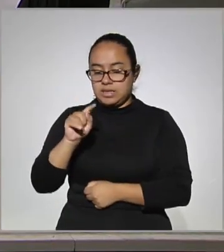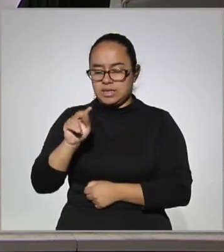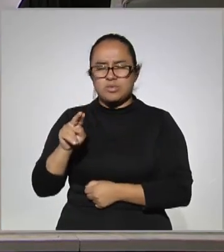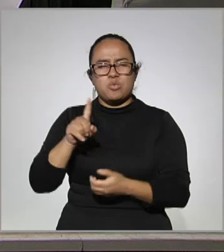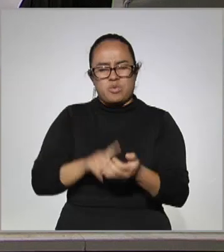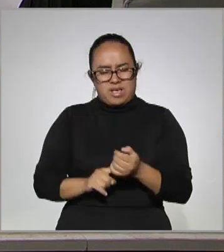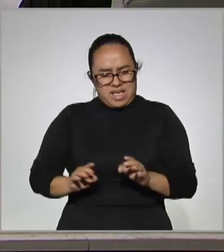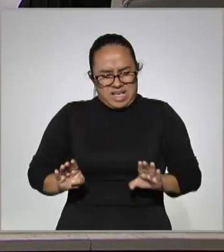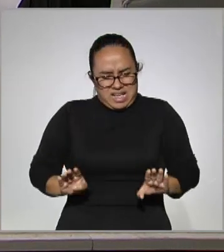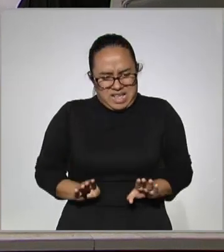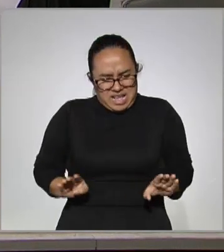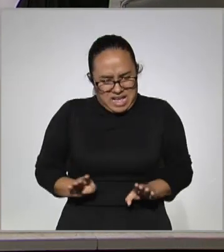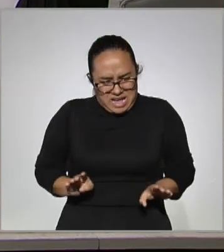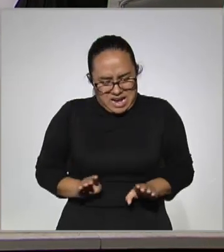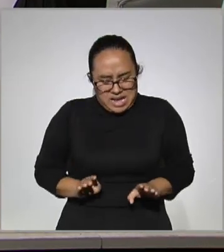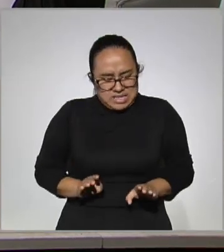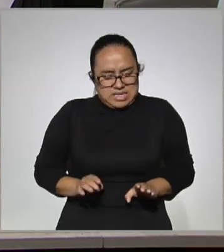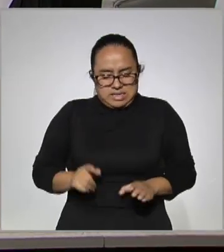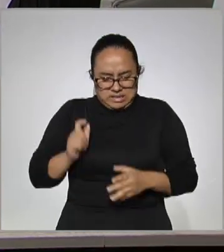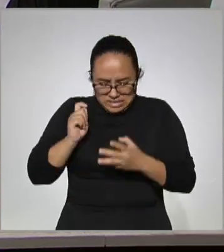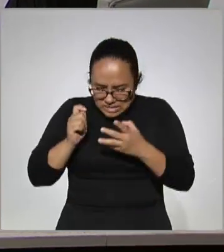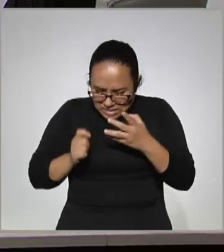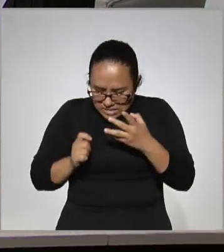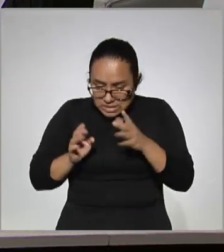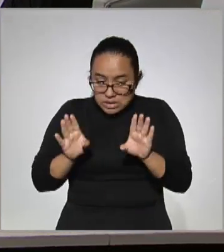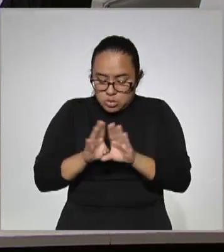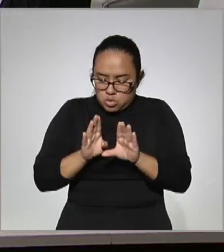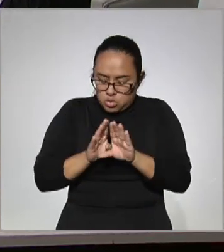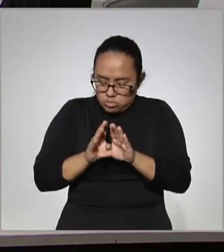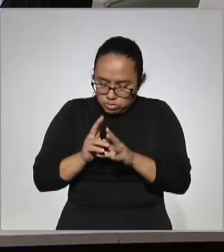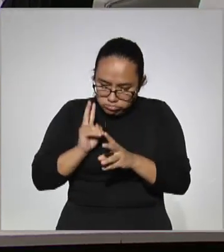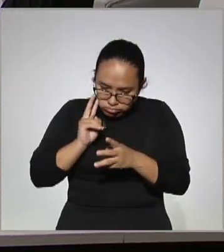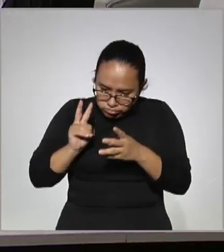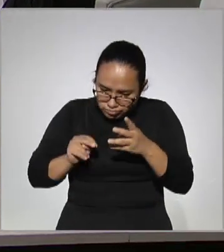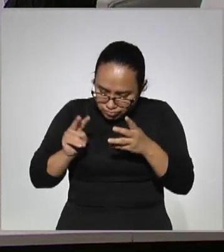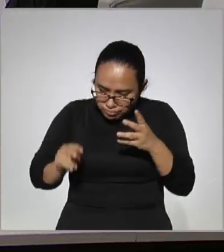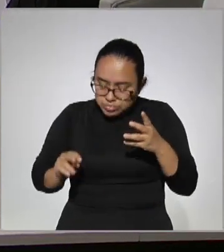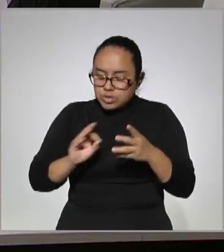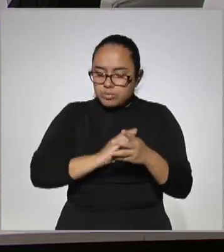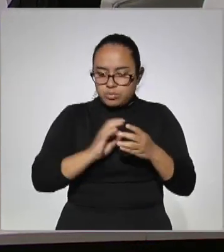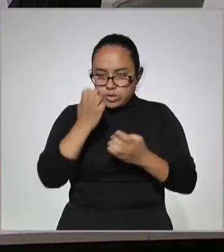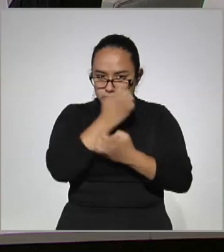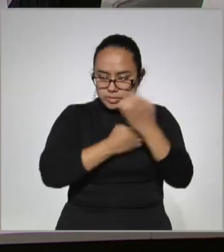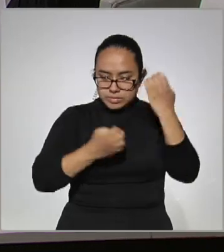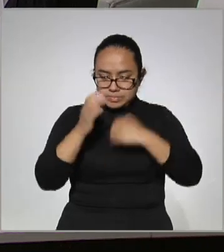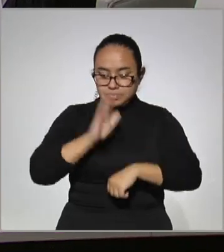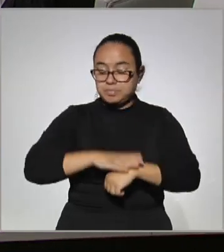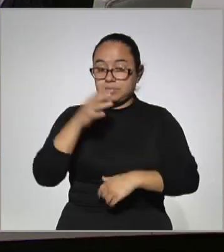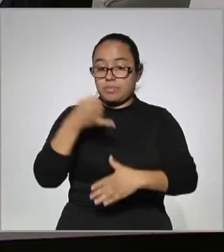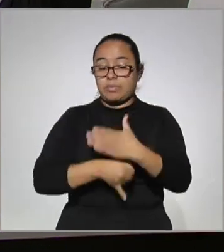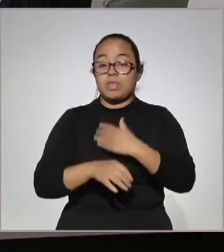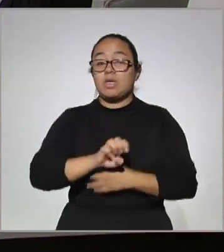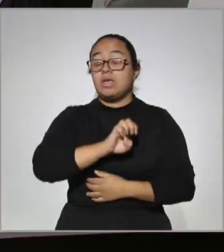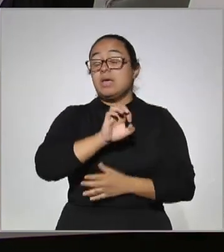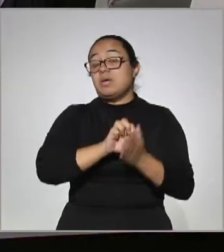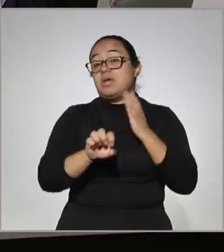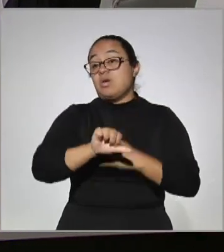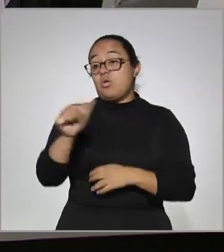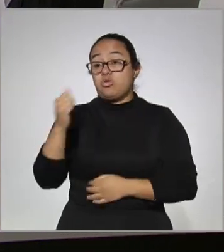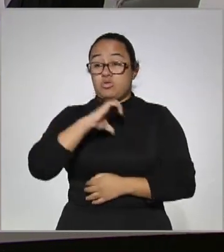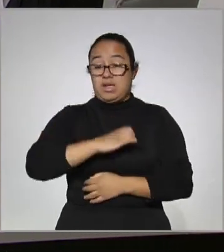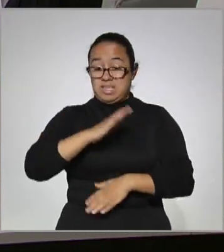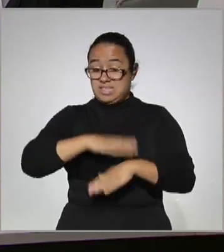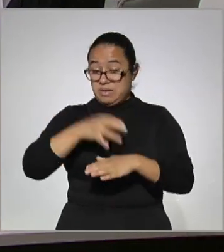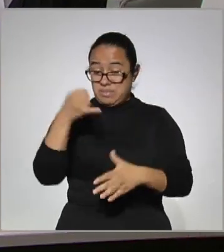ciertas características que no ha avanzado hasta cierto nivel, que lo podemos tratar de esa manera, ¿no? Y ya cuando es un cáncer mucho más avanzado,